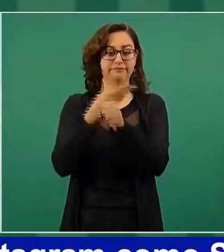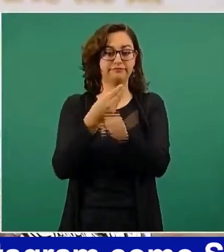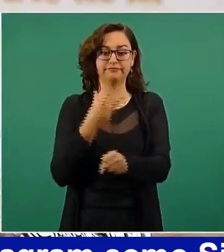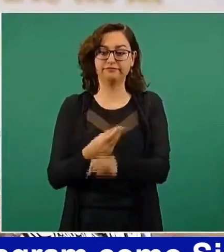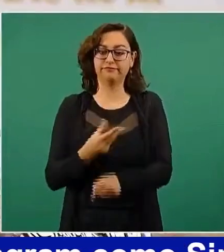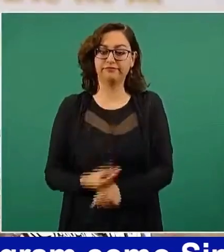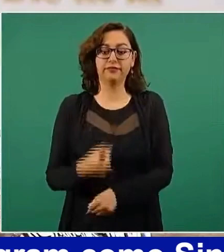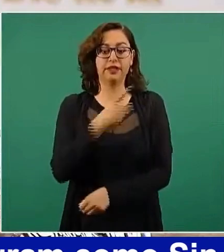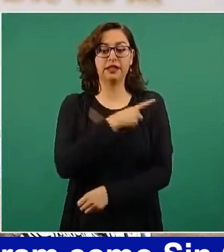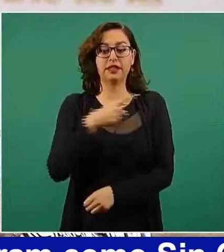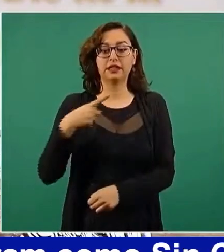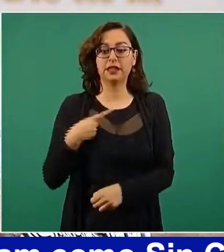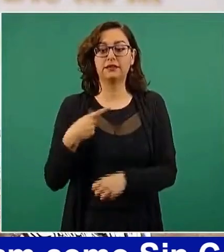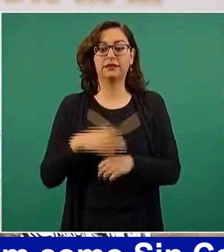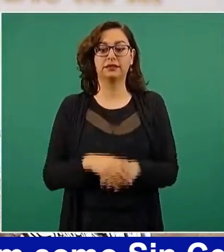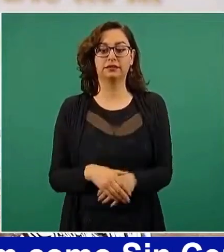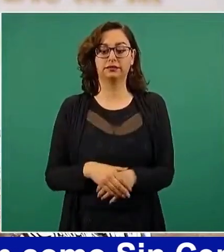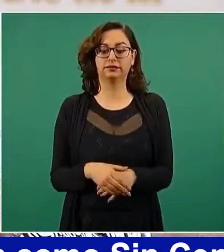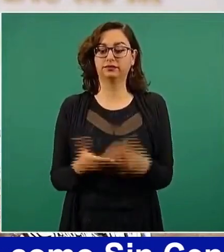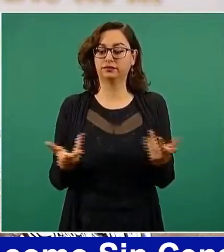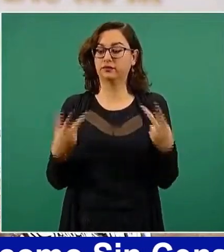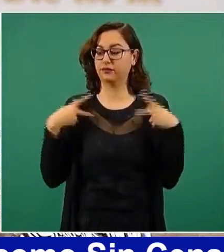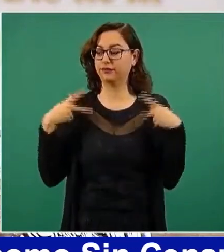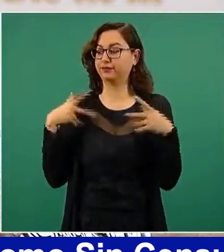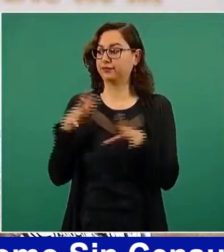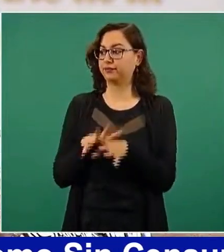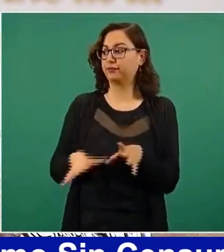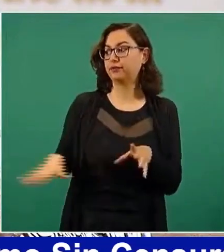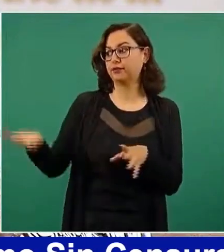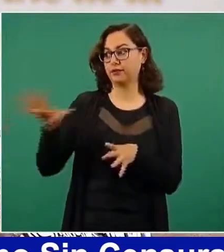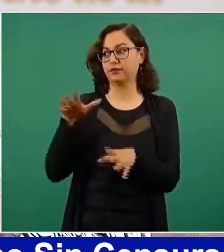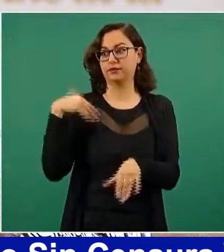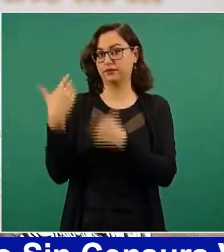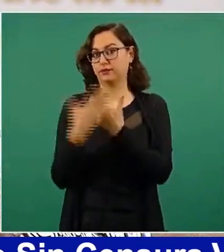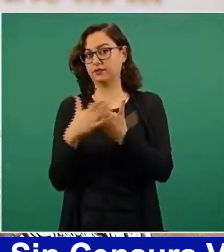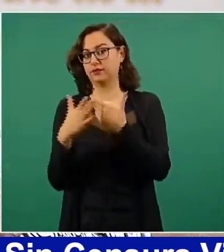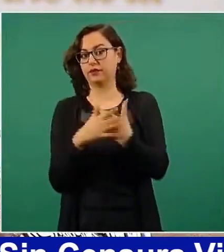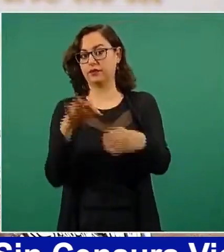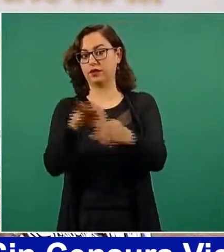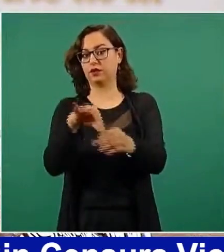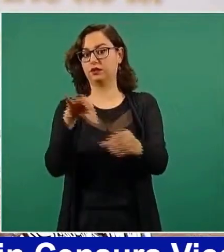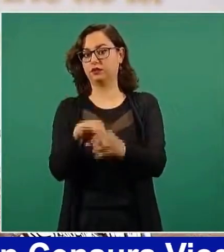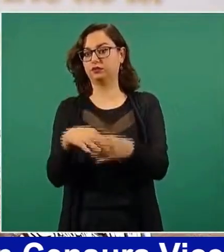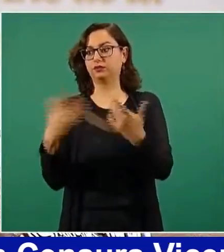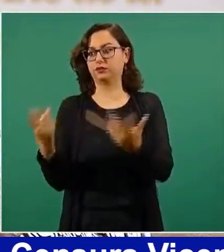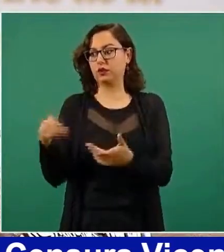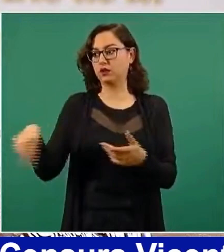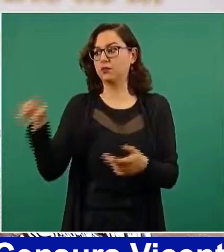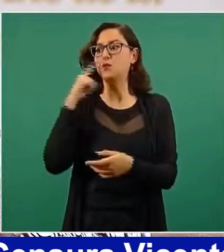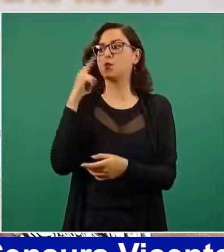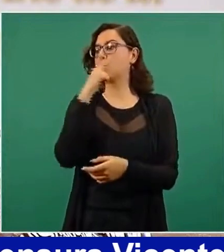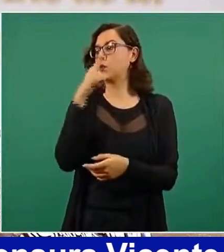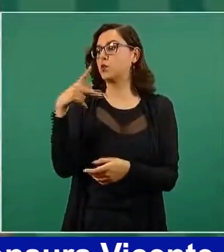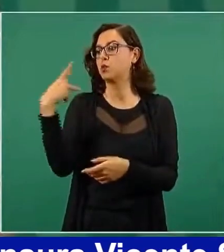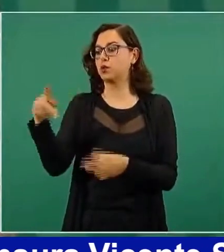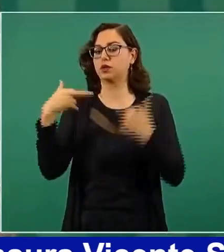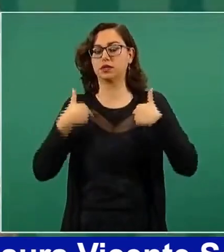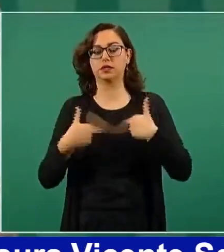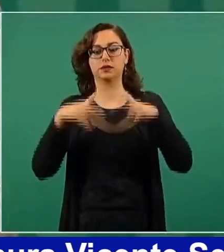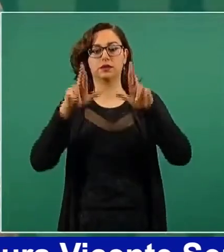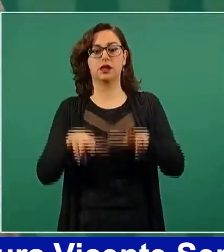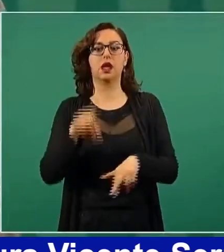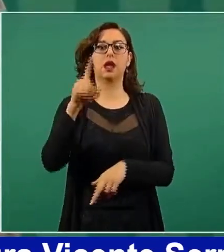pueblo. Vienen las elecciones, el pueblo va a decidir quién quiere que sea su representante en